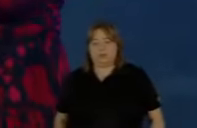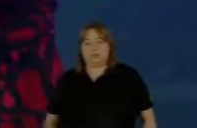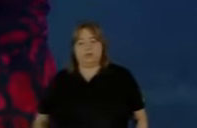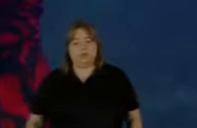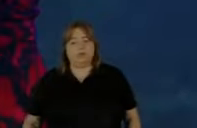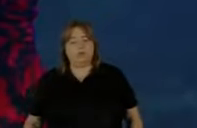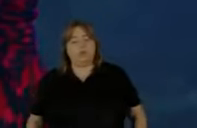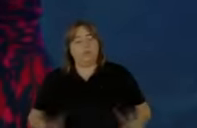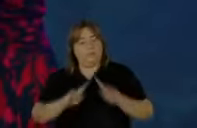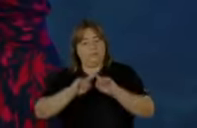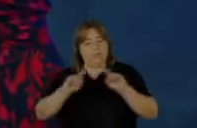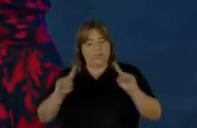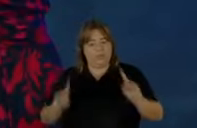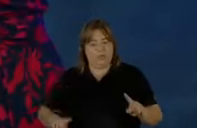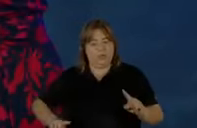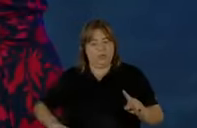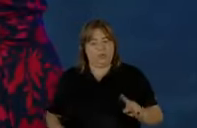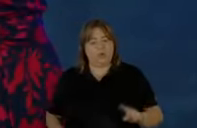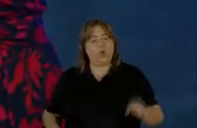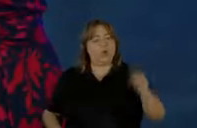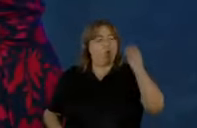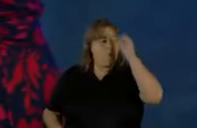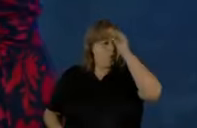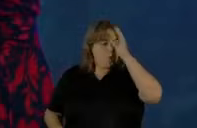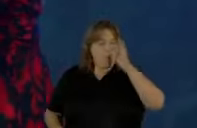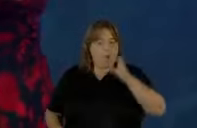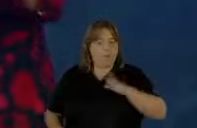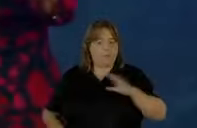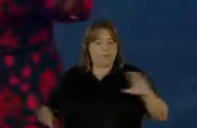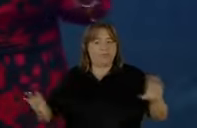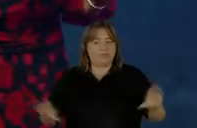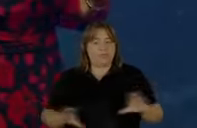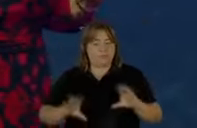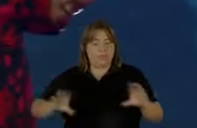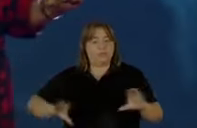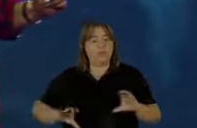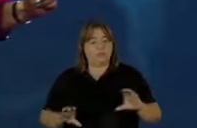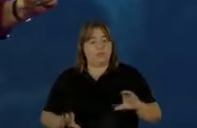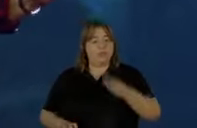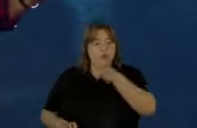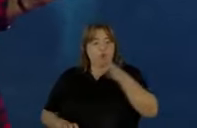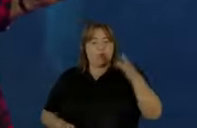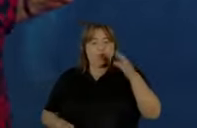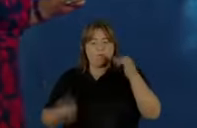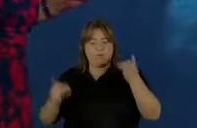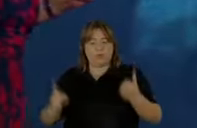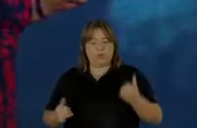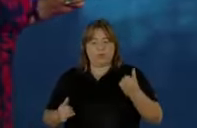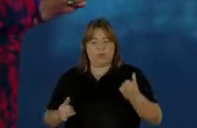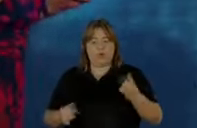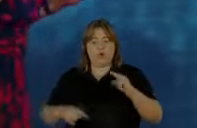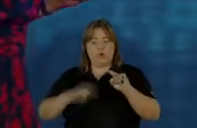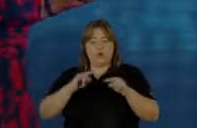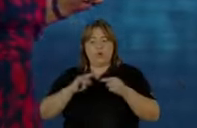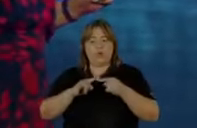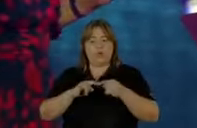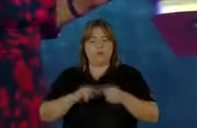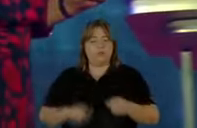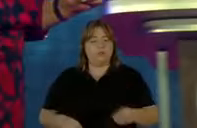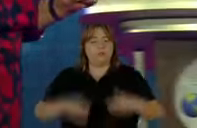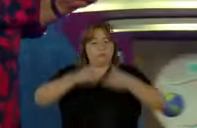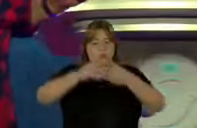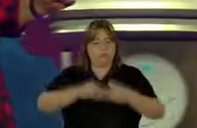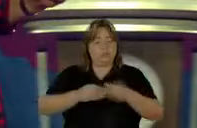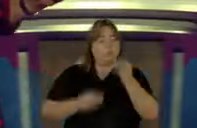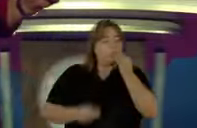Pero una de las cosas que hacían los hombres, y muchos todavía hoy, cuando se saludaban, ¿cómo se saludaban?